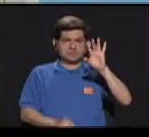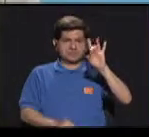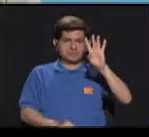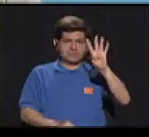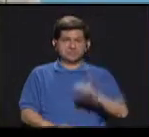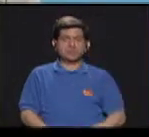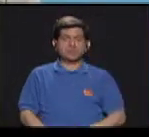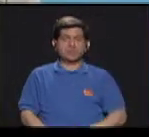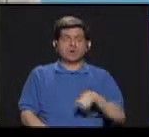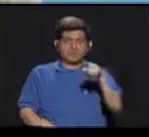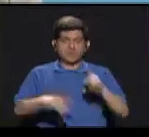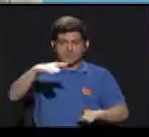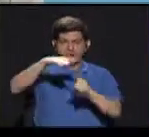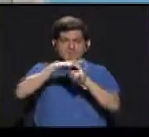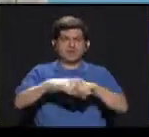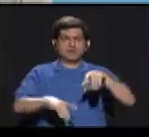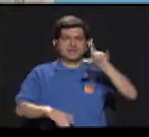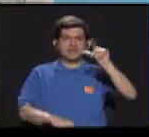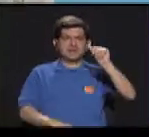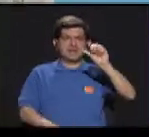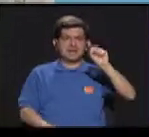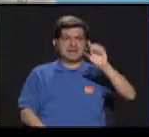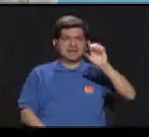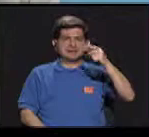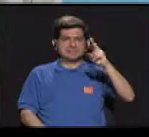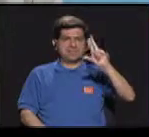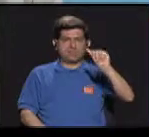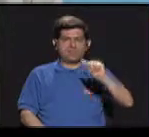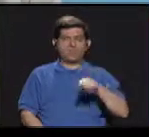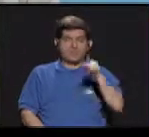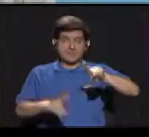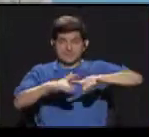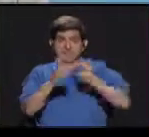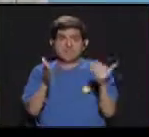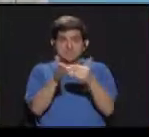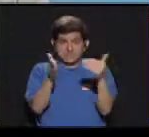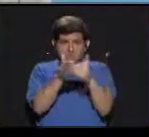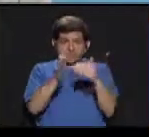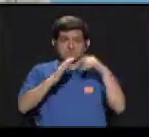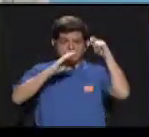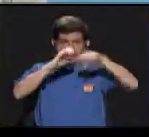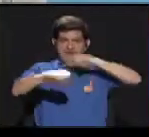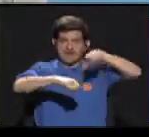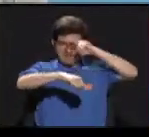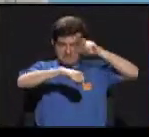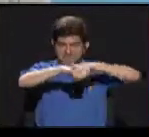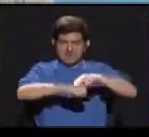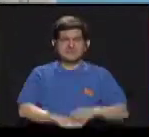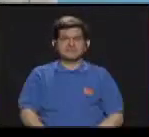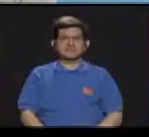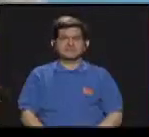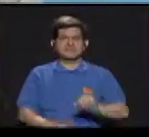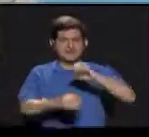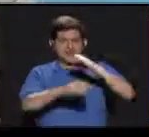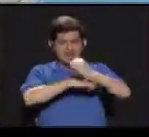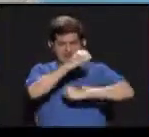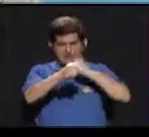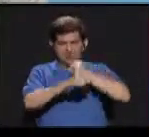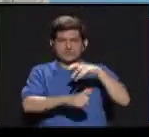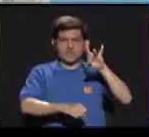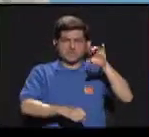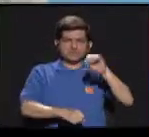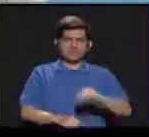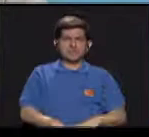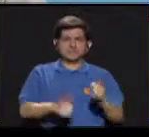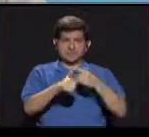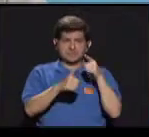en 1984, La Cegua. Fue lo que podríamos decir un nuevo inicio, claro, del cine nacional. Arrancamos la década de